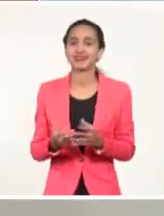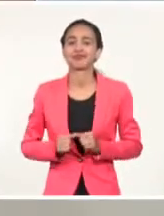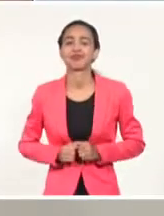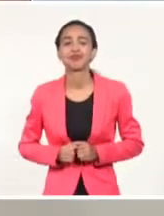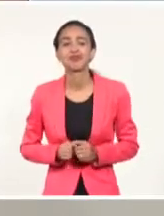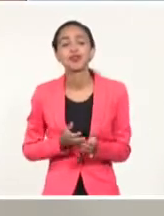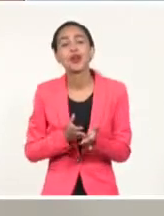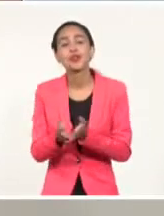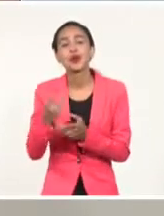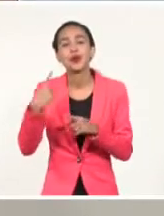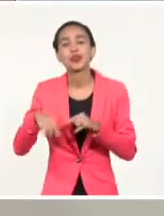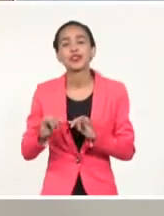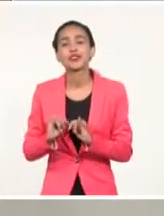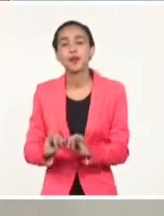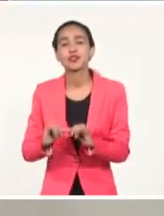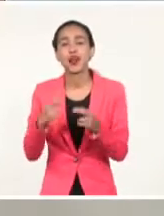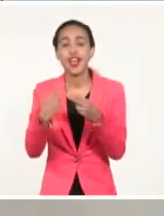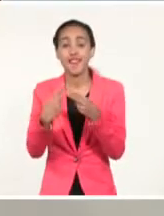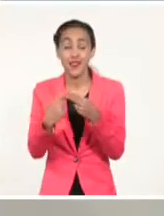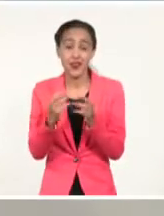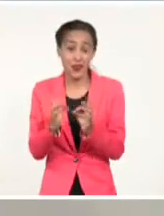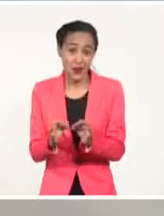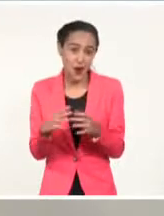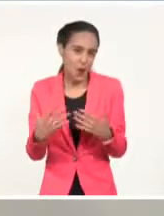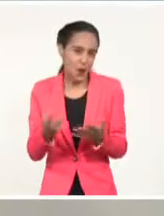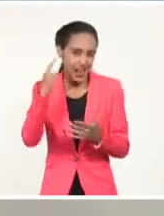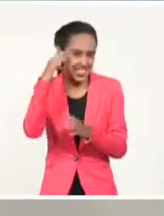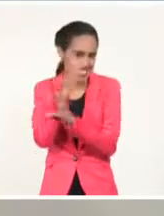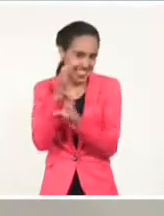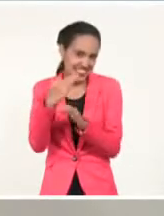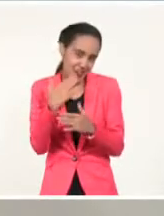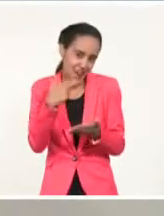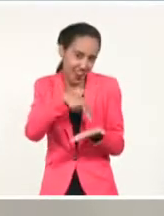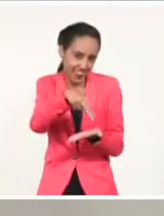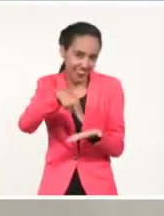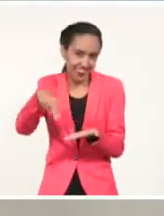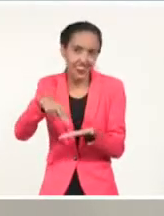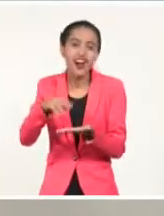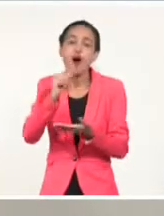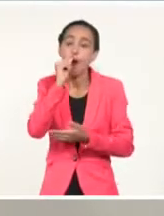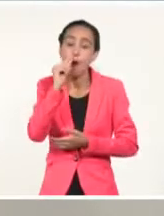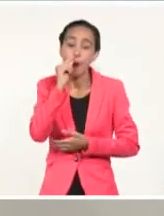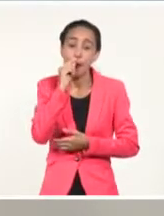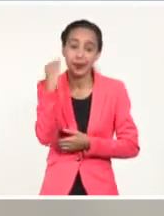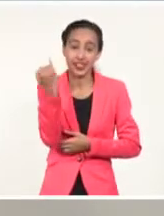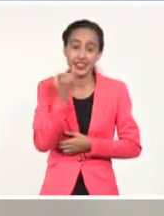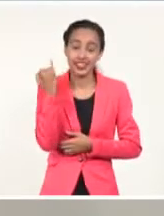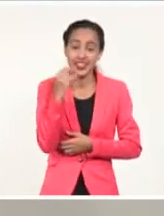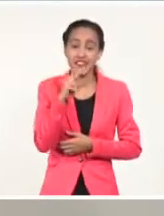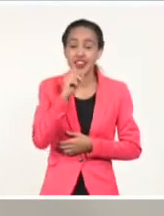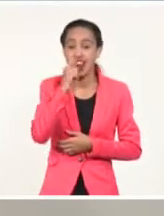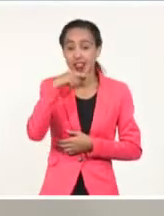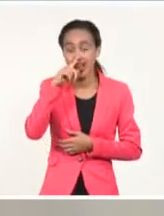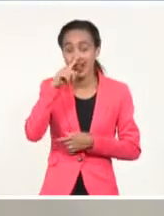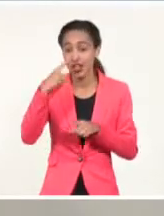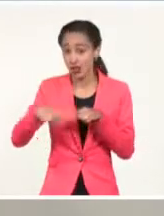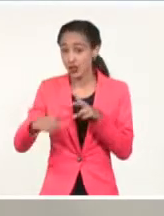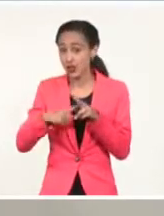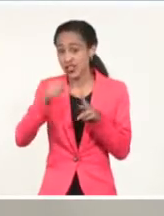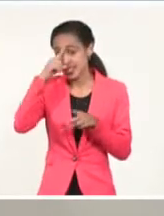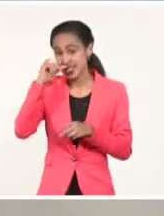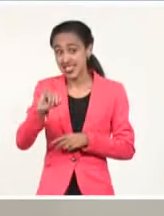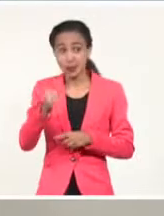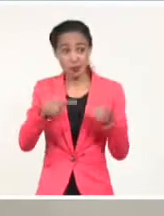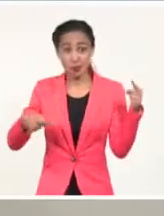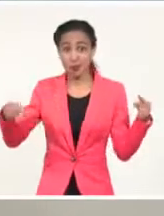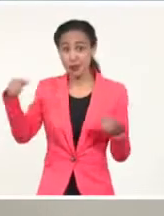Proseguimos ahora con informaciones del juego Ciencia. El maestro internacional Dylan Verdalles y el maestro FIDE Jersey Pérez mantienen la cima del grupo